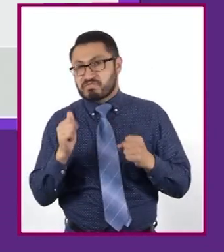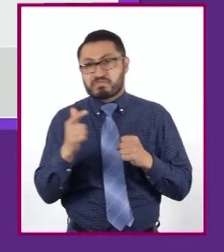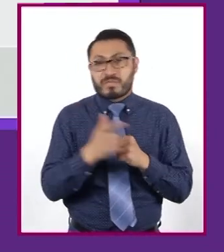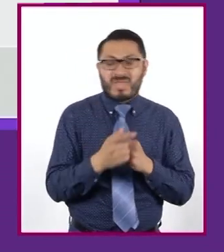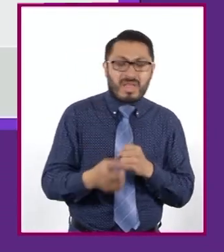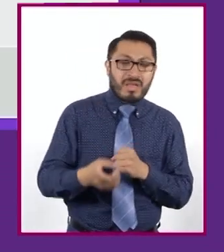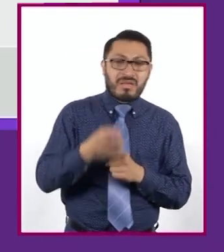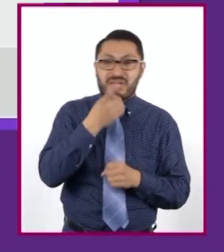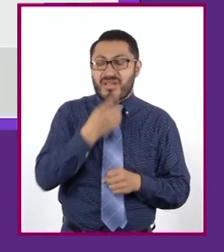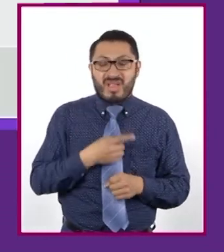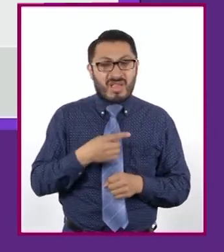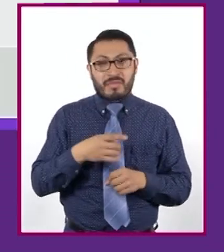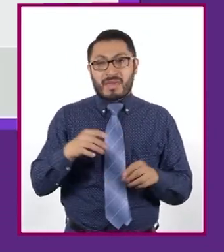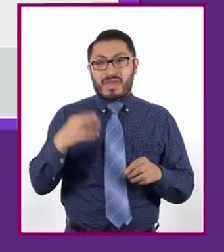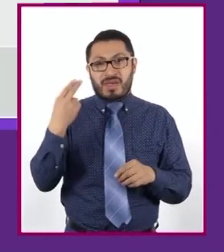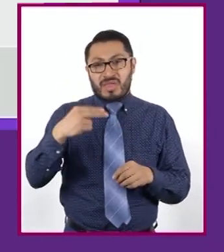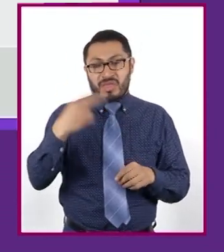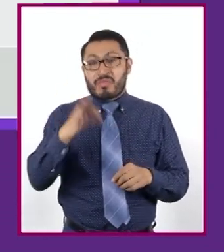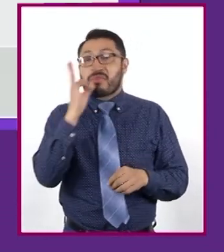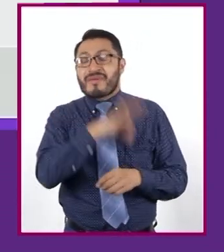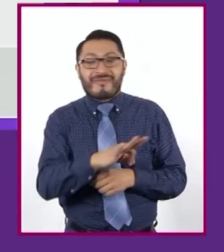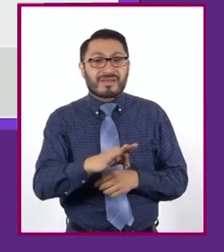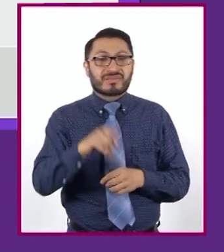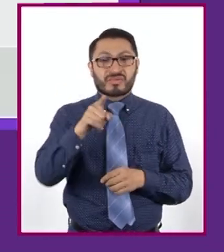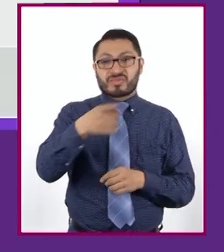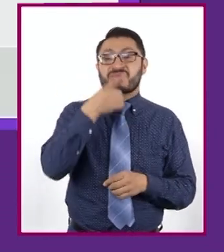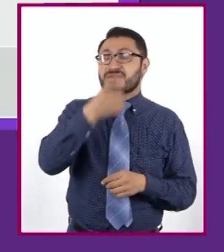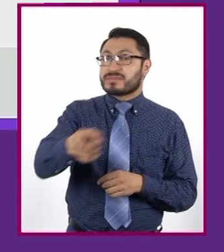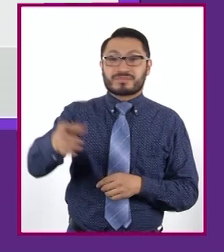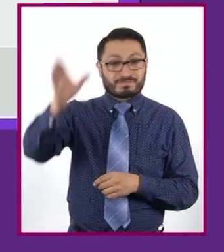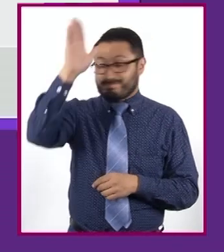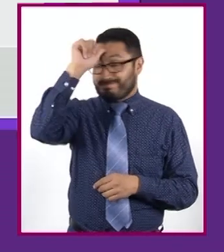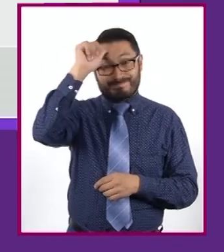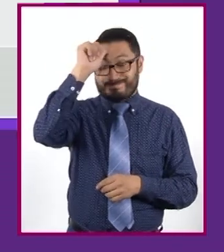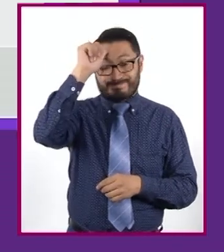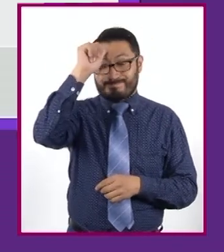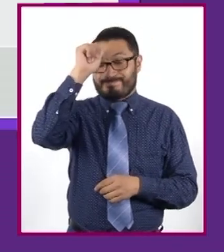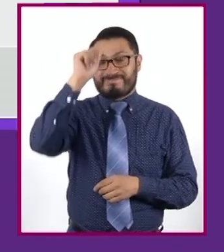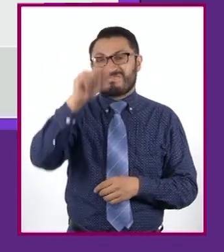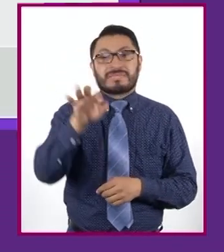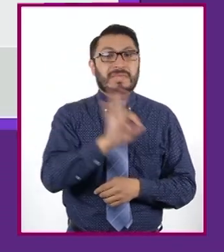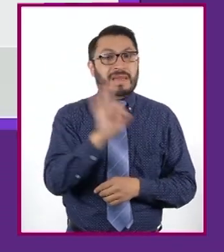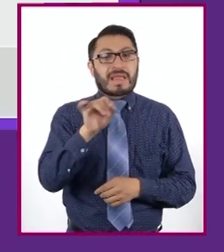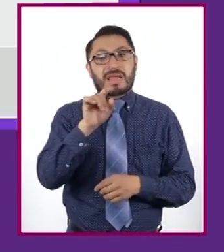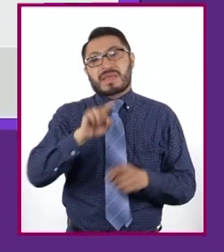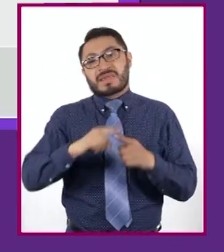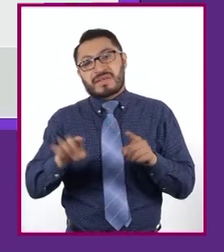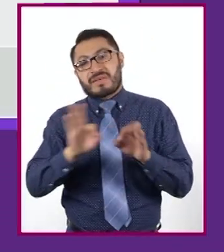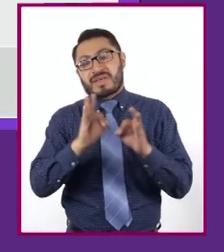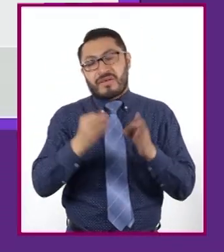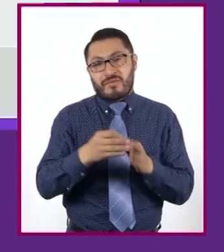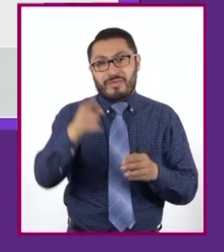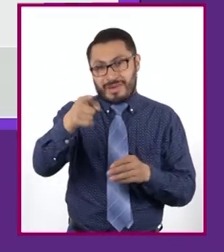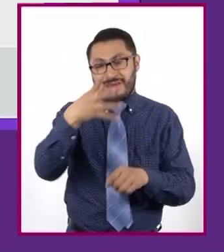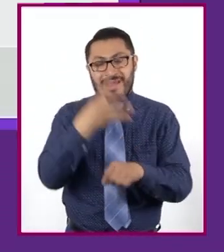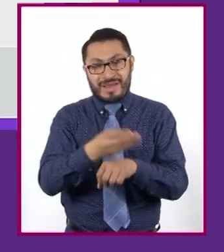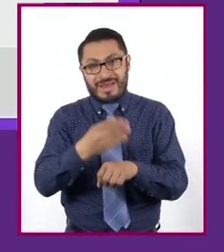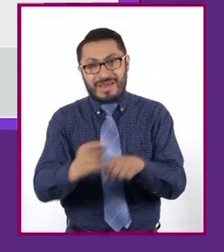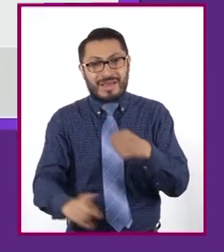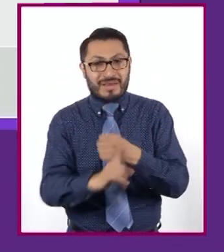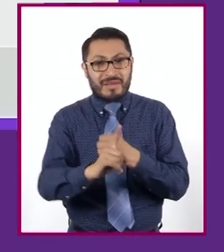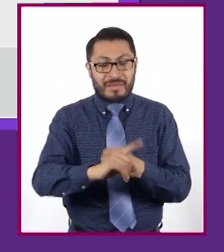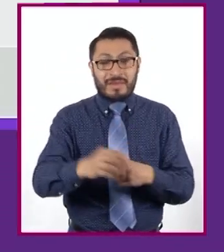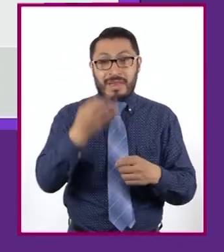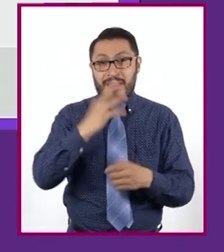pongan apodos, lo pueden decir y acordar no hacerlo. Tal vez hay otras formas de solventar ese obstáculo. Consideren